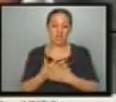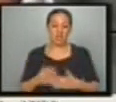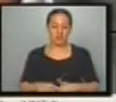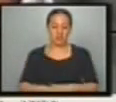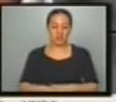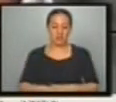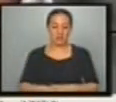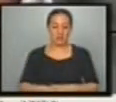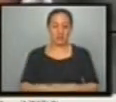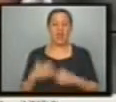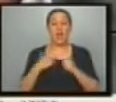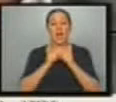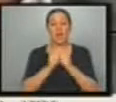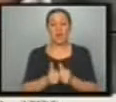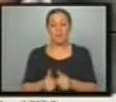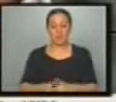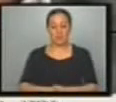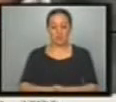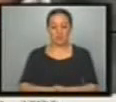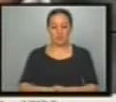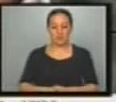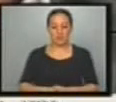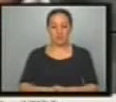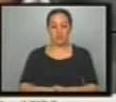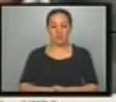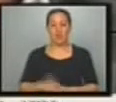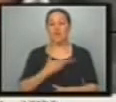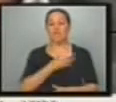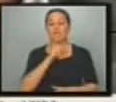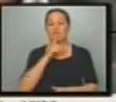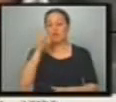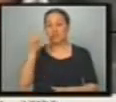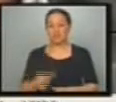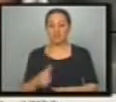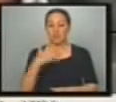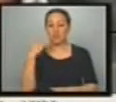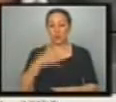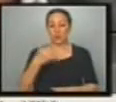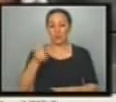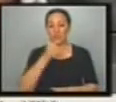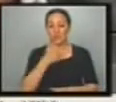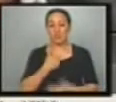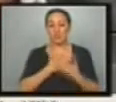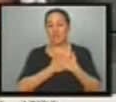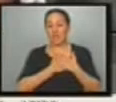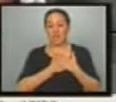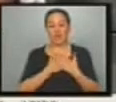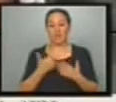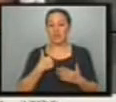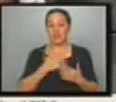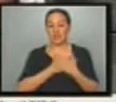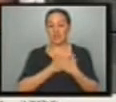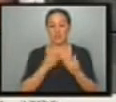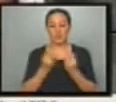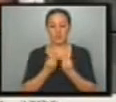le acompañamos en el gran personaje sean artista y yo lo que yo quiero y lo seguiré queriendo